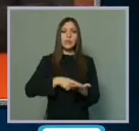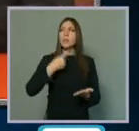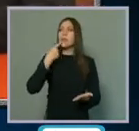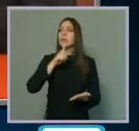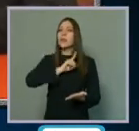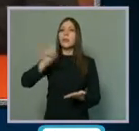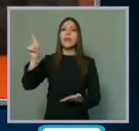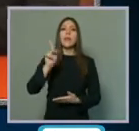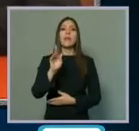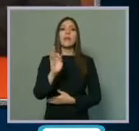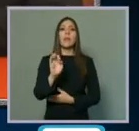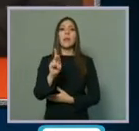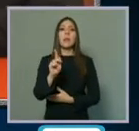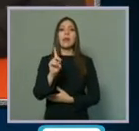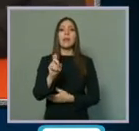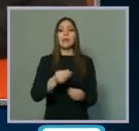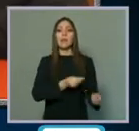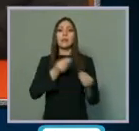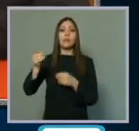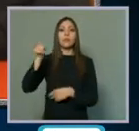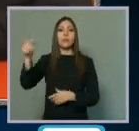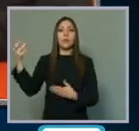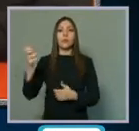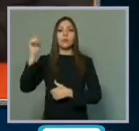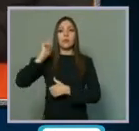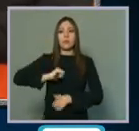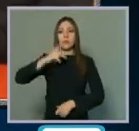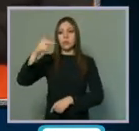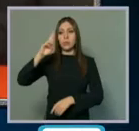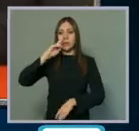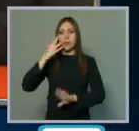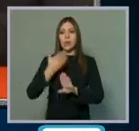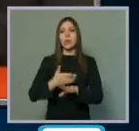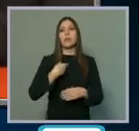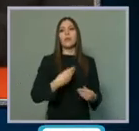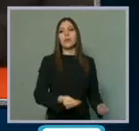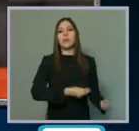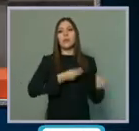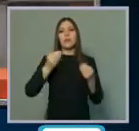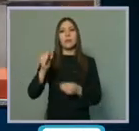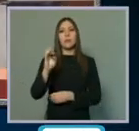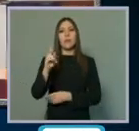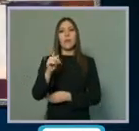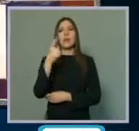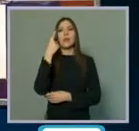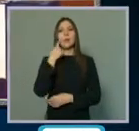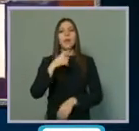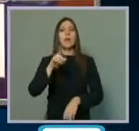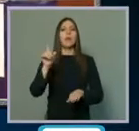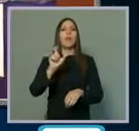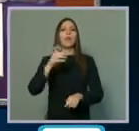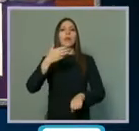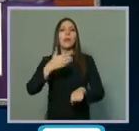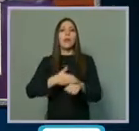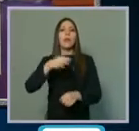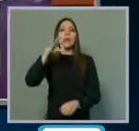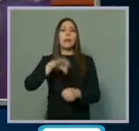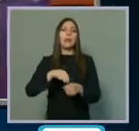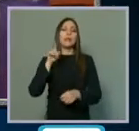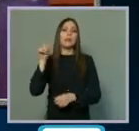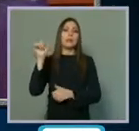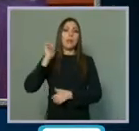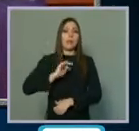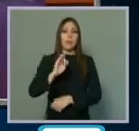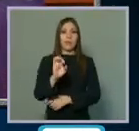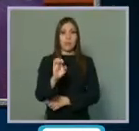es competencia tuya, esto te corresponde conocerlo y lo canalizo a la autoridad competente que para delitos electorales es FEPADE. Claro. Okay. Ahora, tú